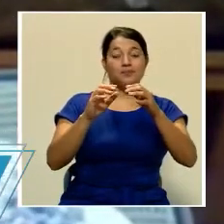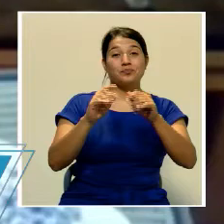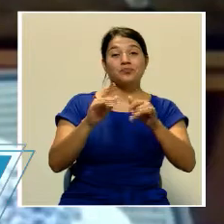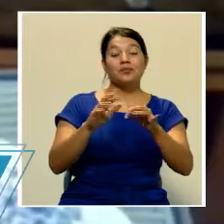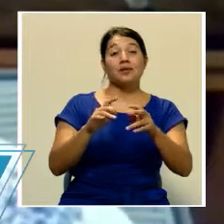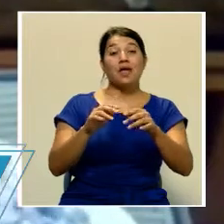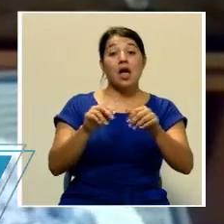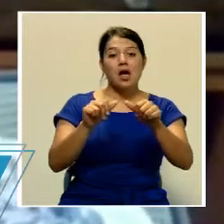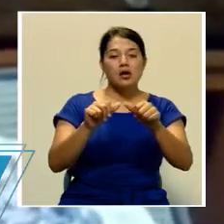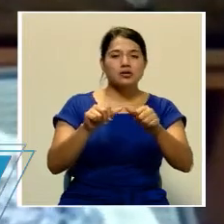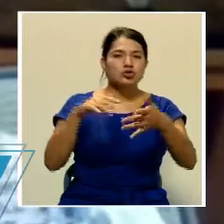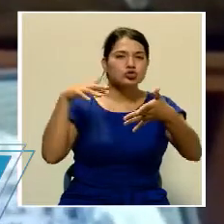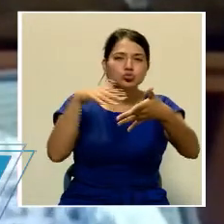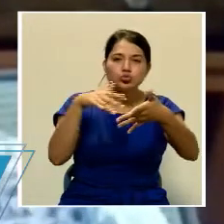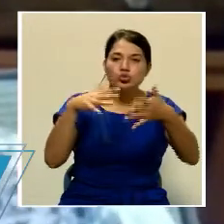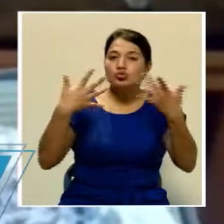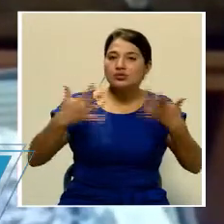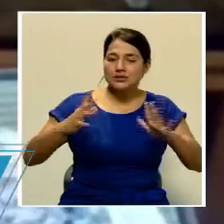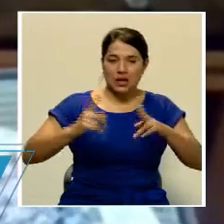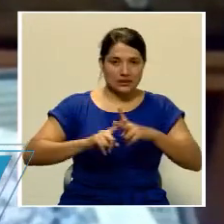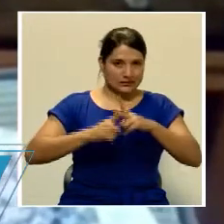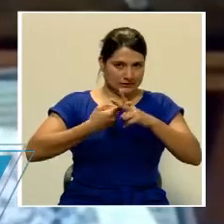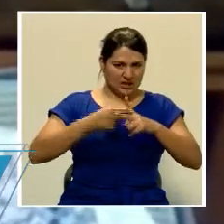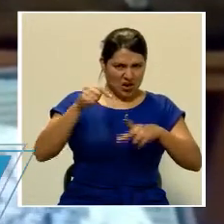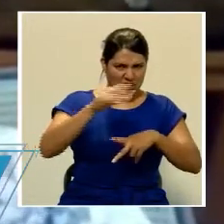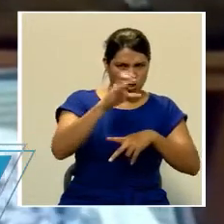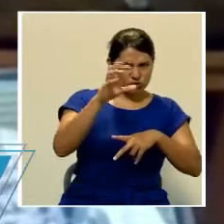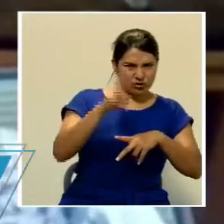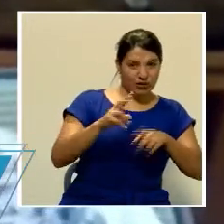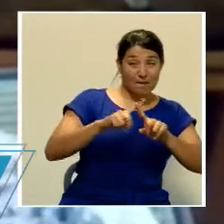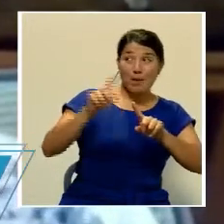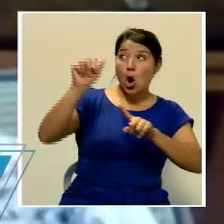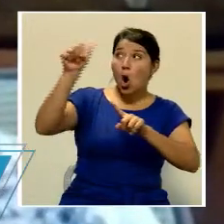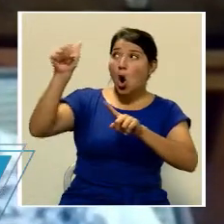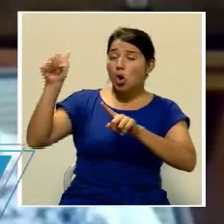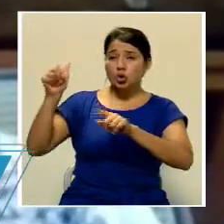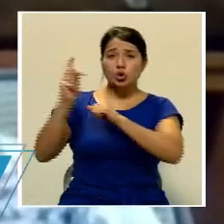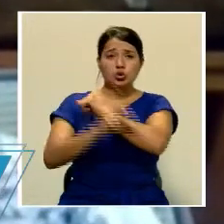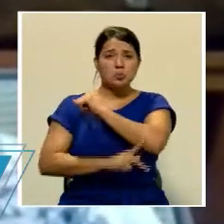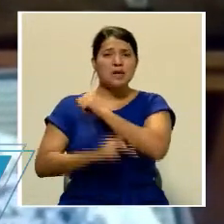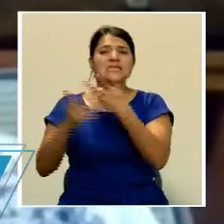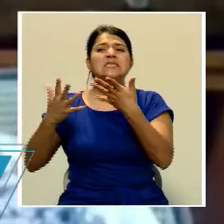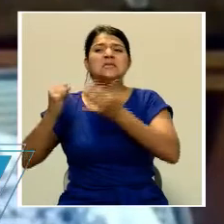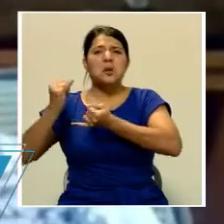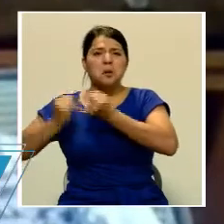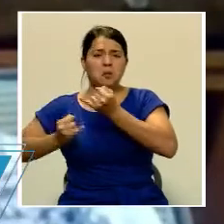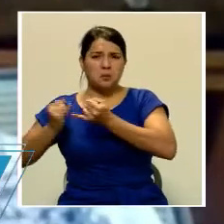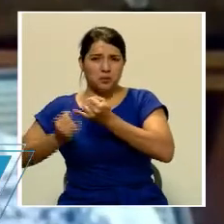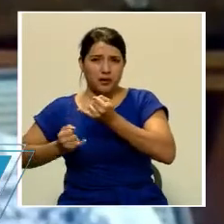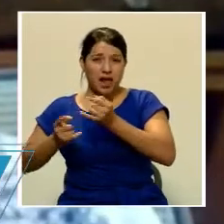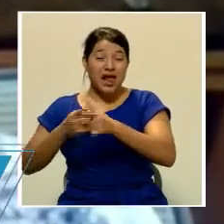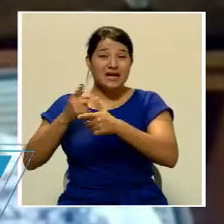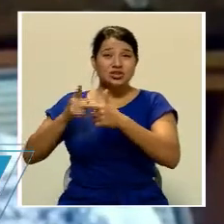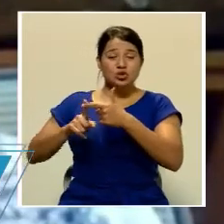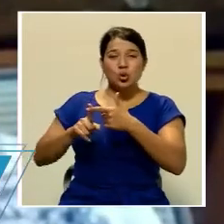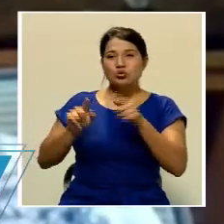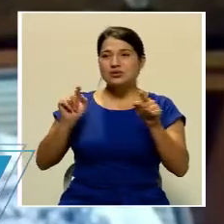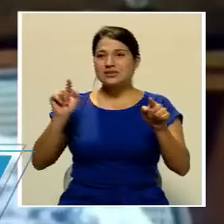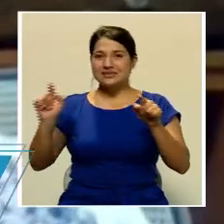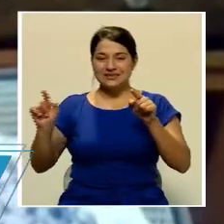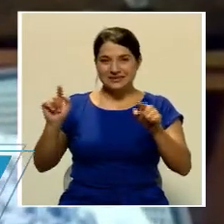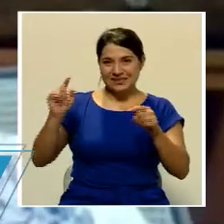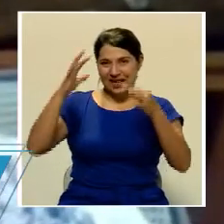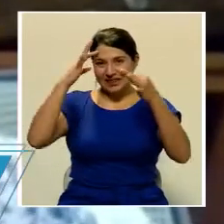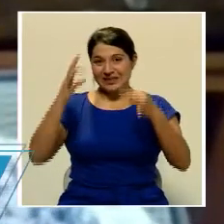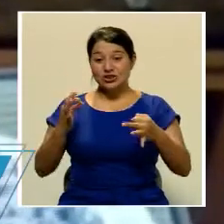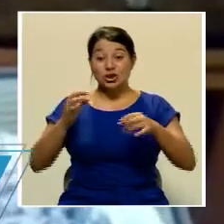básicamente acababa de iniciar, pero en otros países iba finalizando. Entonces, las medidas o las decisiones que se iban tomando iban